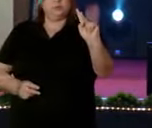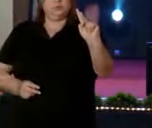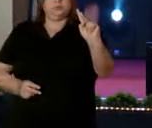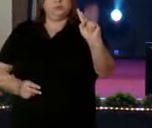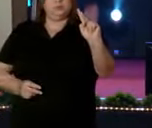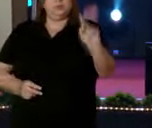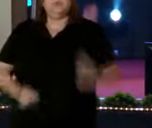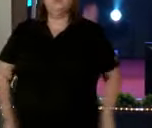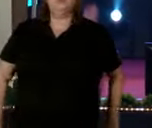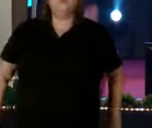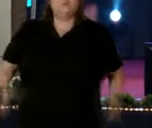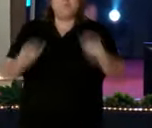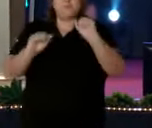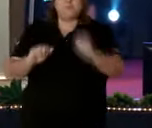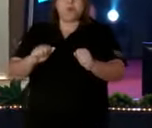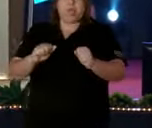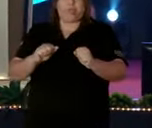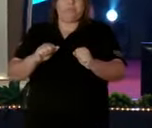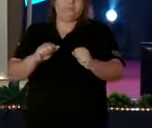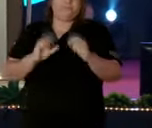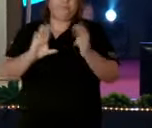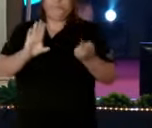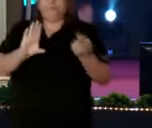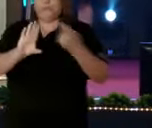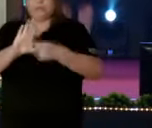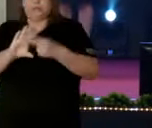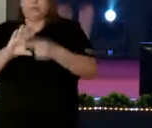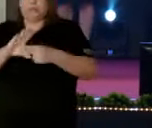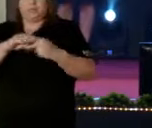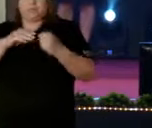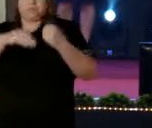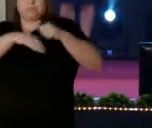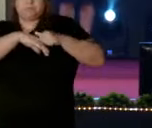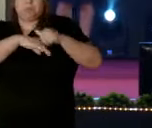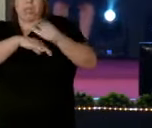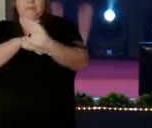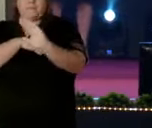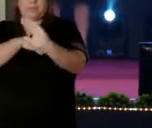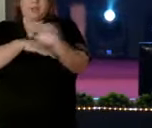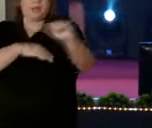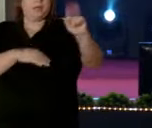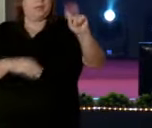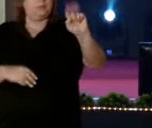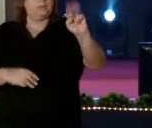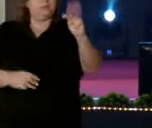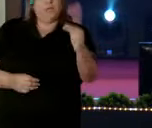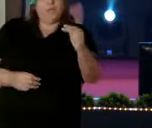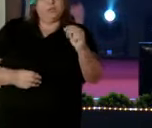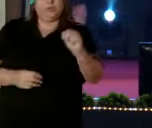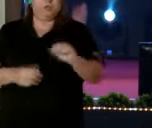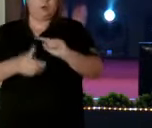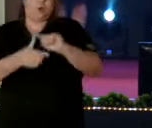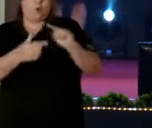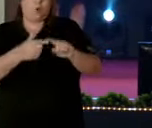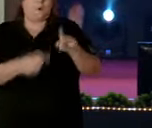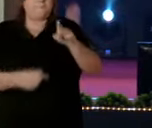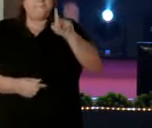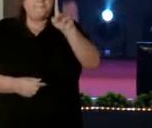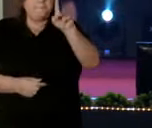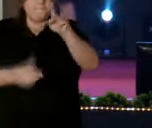hacer su aportación por PayPal, alaba.org, o a través de ATH Móvil,